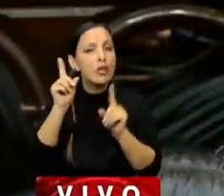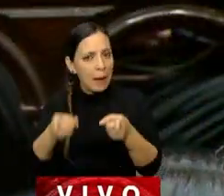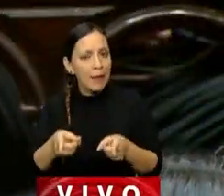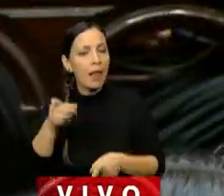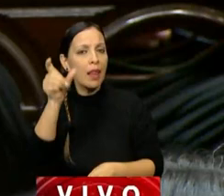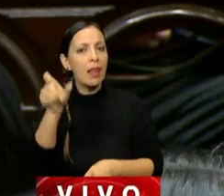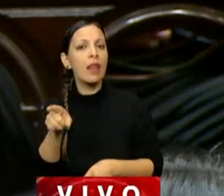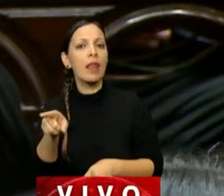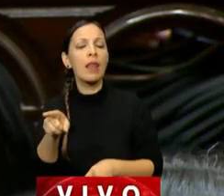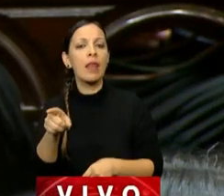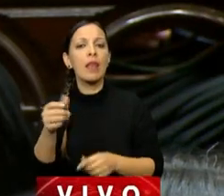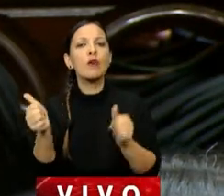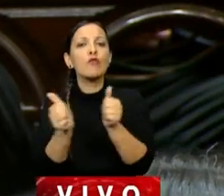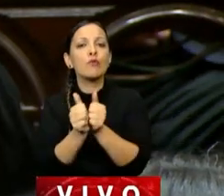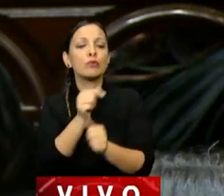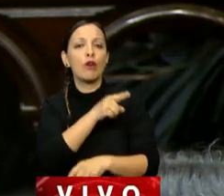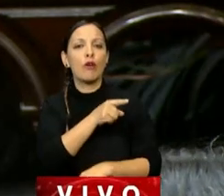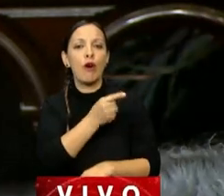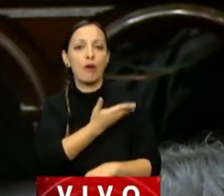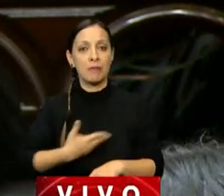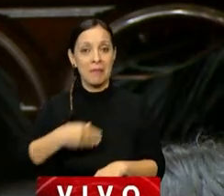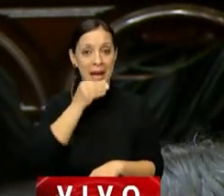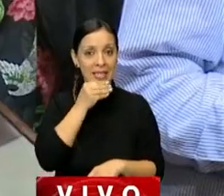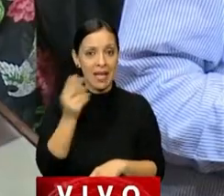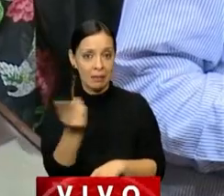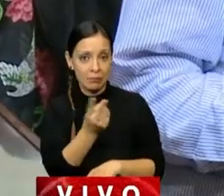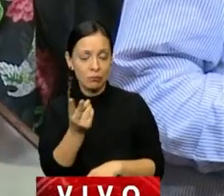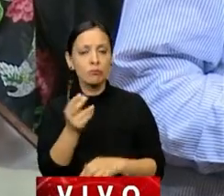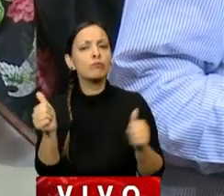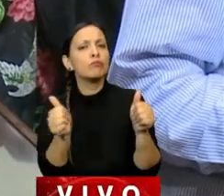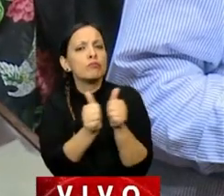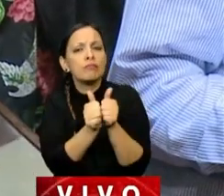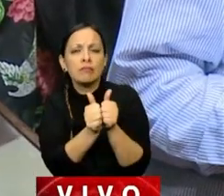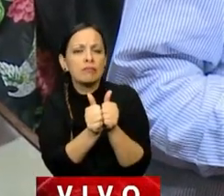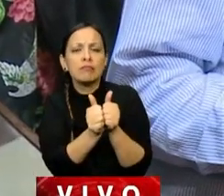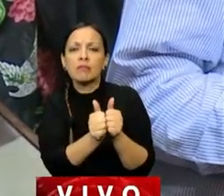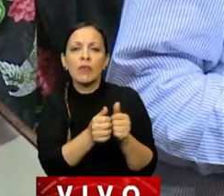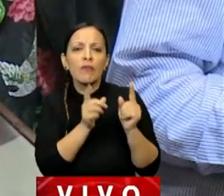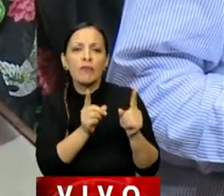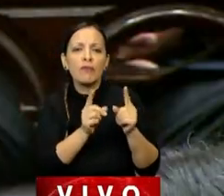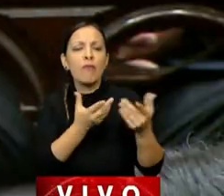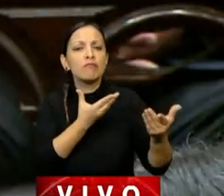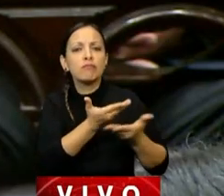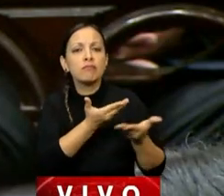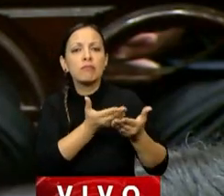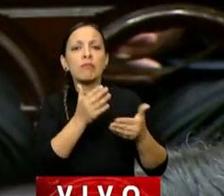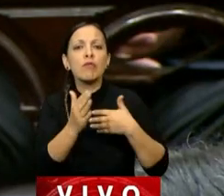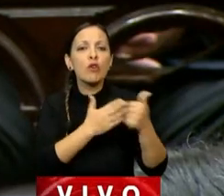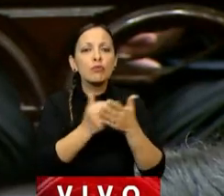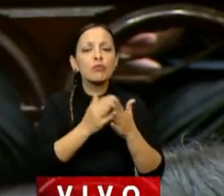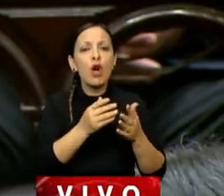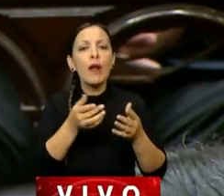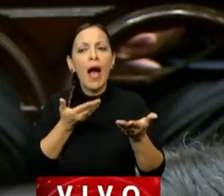además, junto con el presidente Sergio Massa, fue una incansable constructora de los